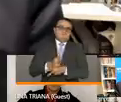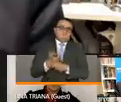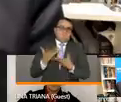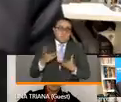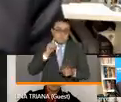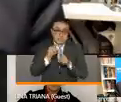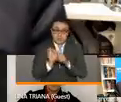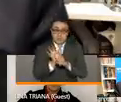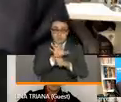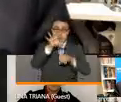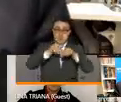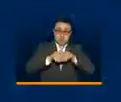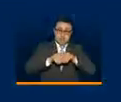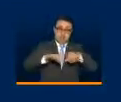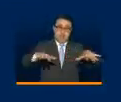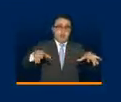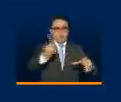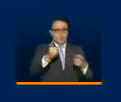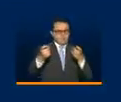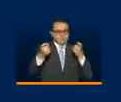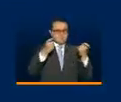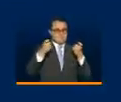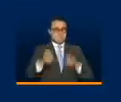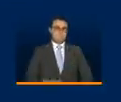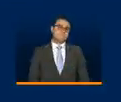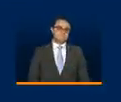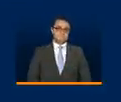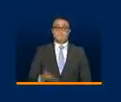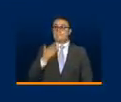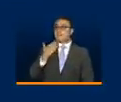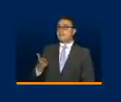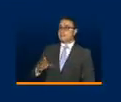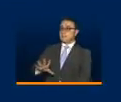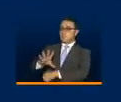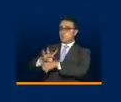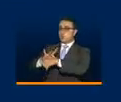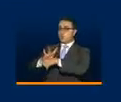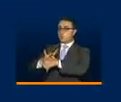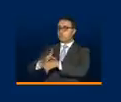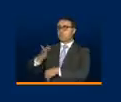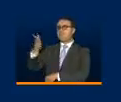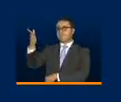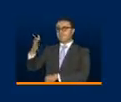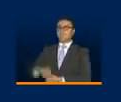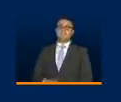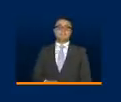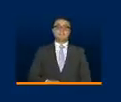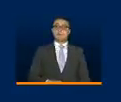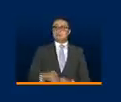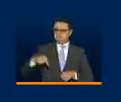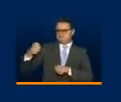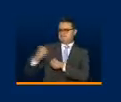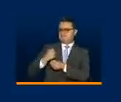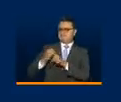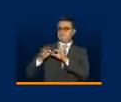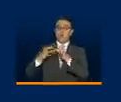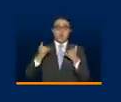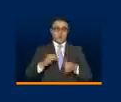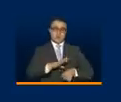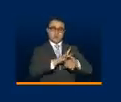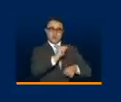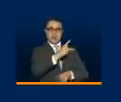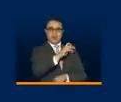control. Muchísimas gracias, doctor Yarbas, y acá seguiremos trabajando de la mano. Y tuve el placer de hablar con la doctora Carissa Etienne,